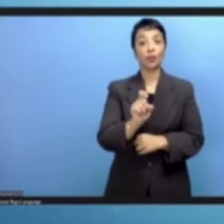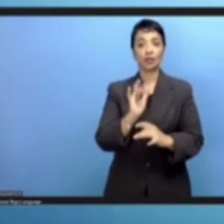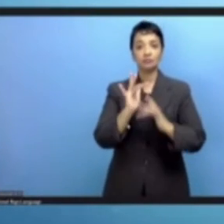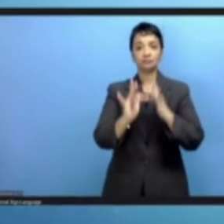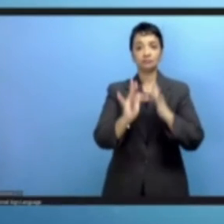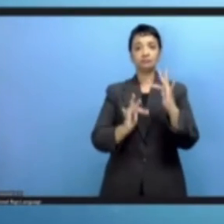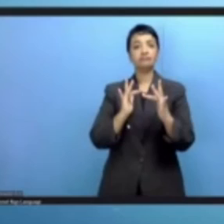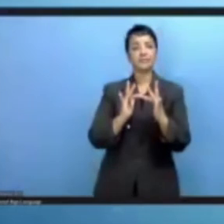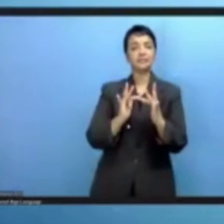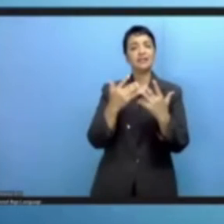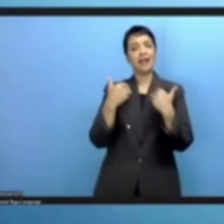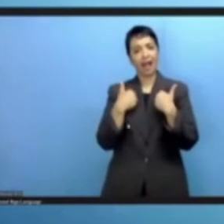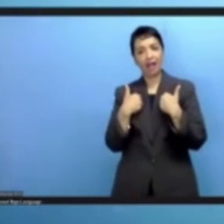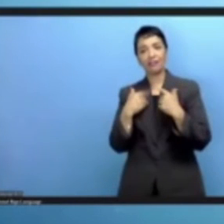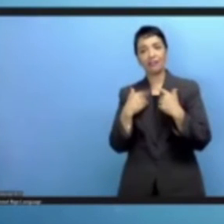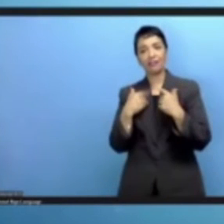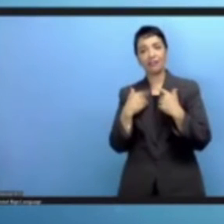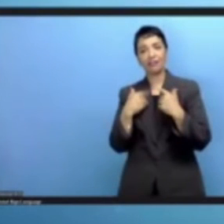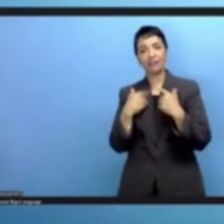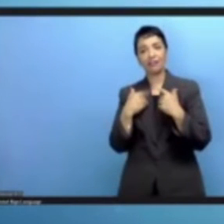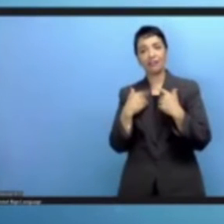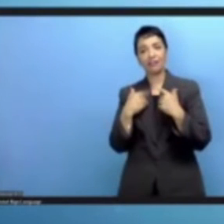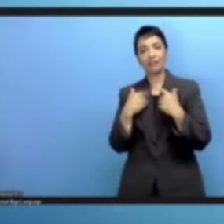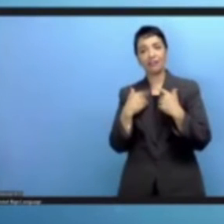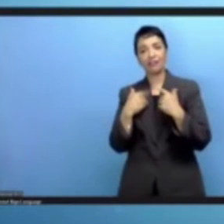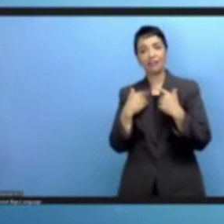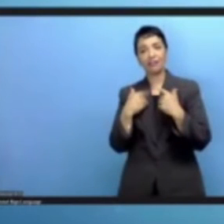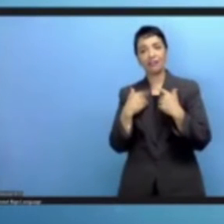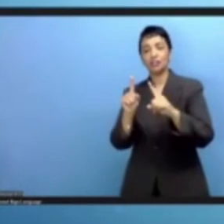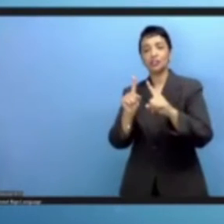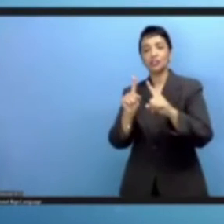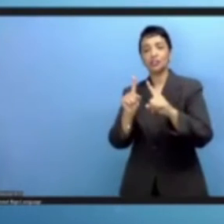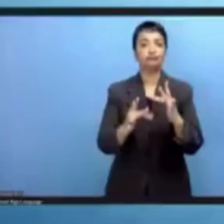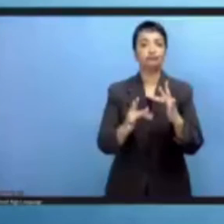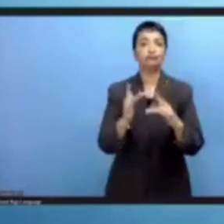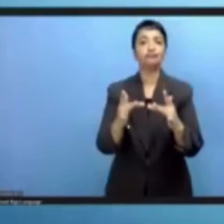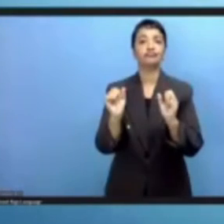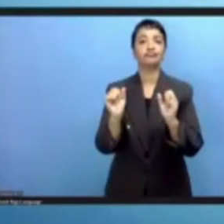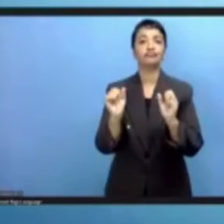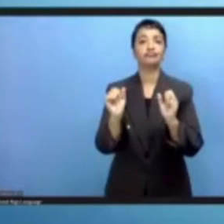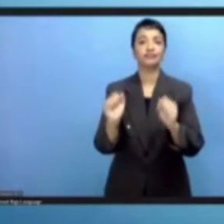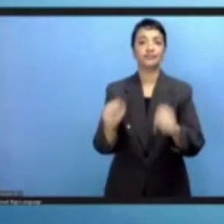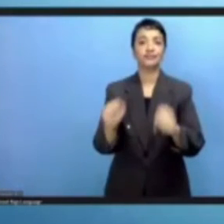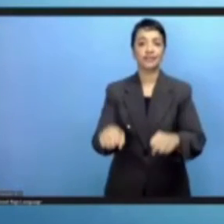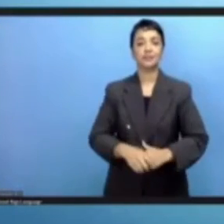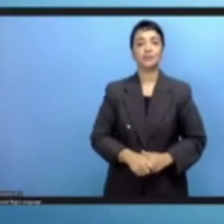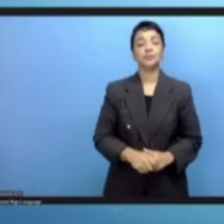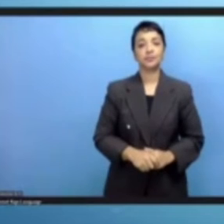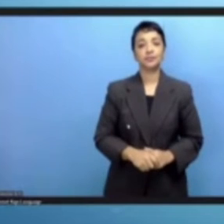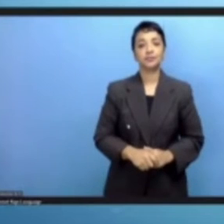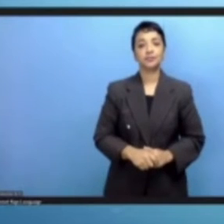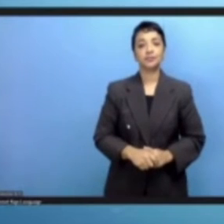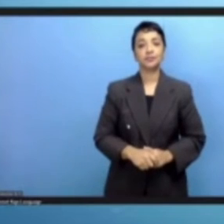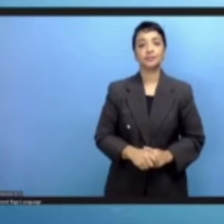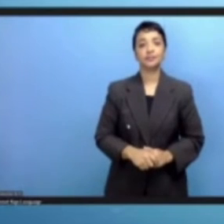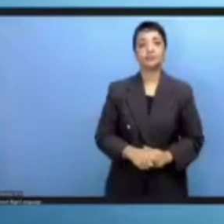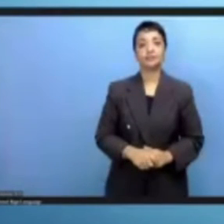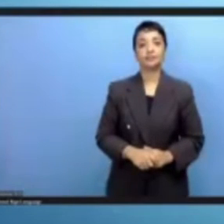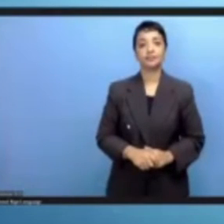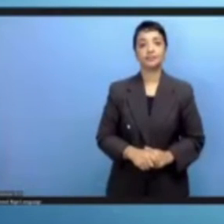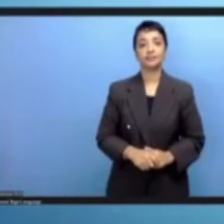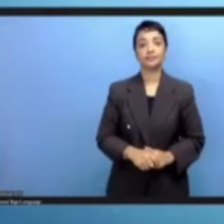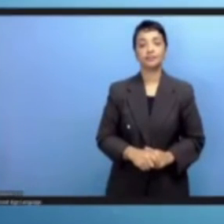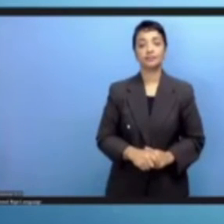lleno oportunidades por ejemplo la internet respal la libertad